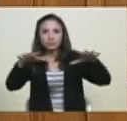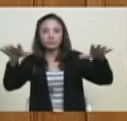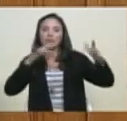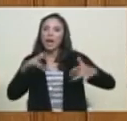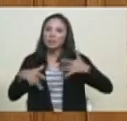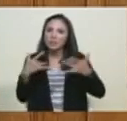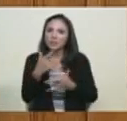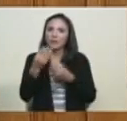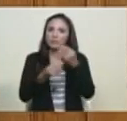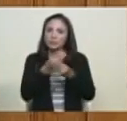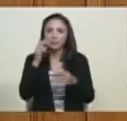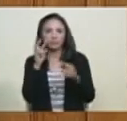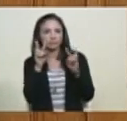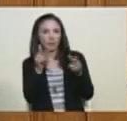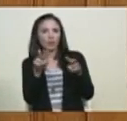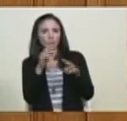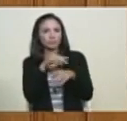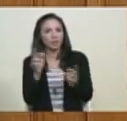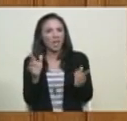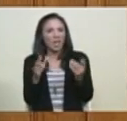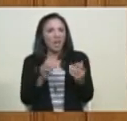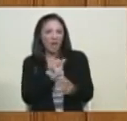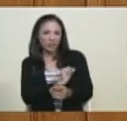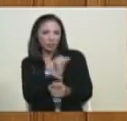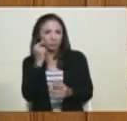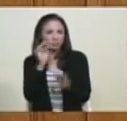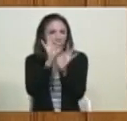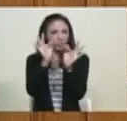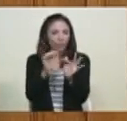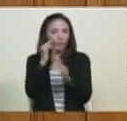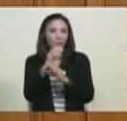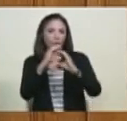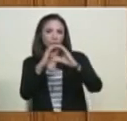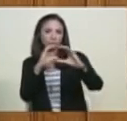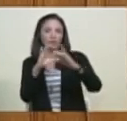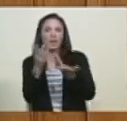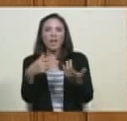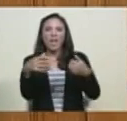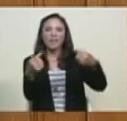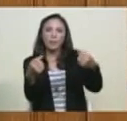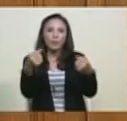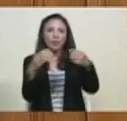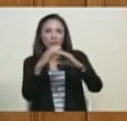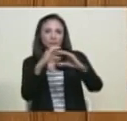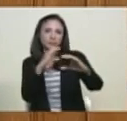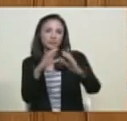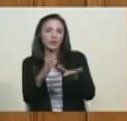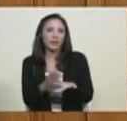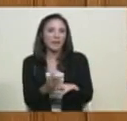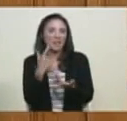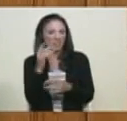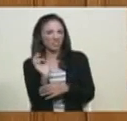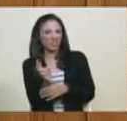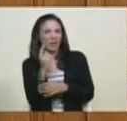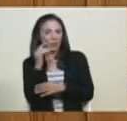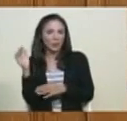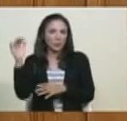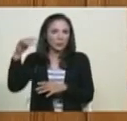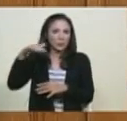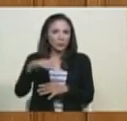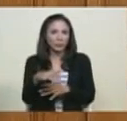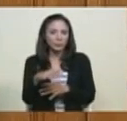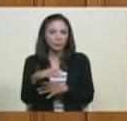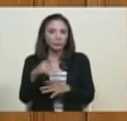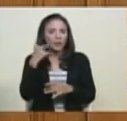acto, vieron la actitud extraña de unas camionetas que llegaron y desde donde se